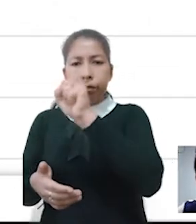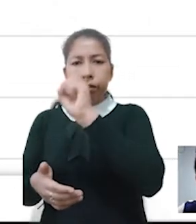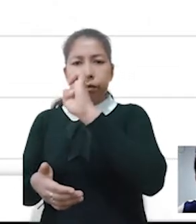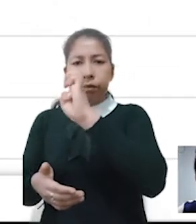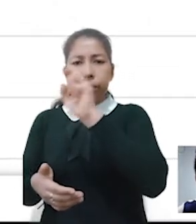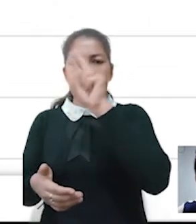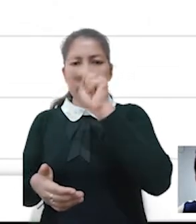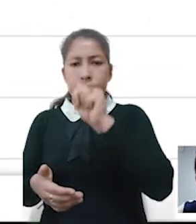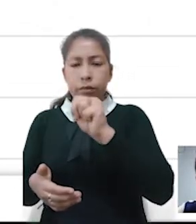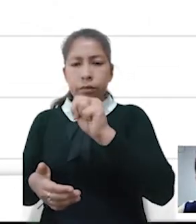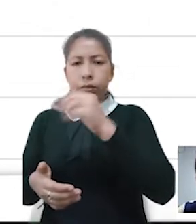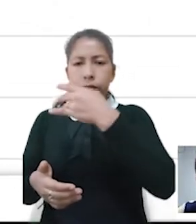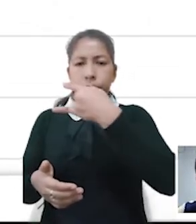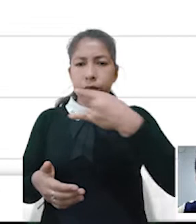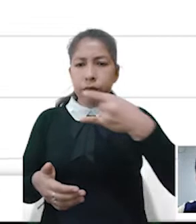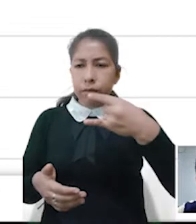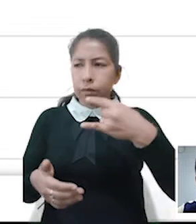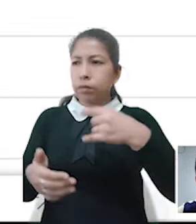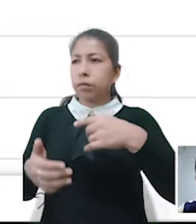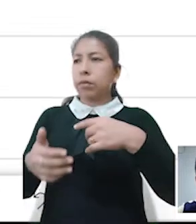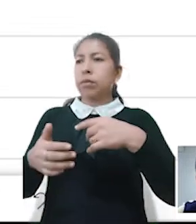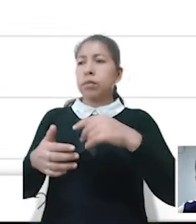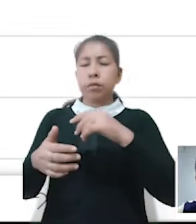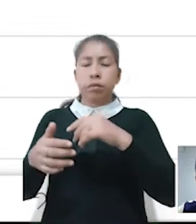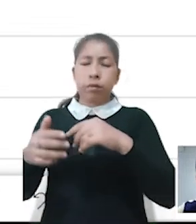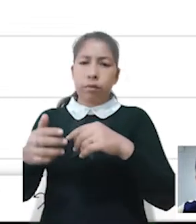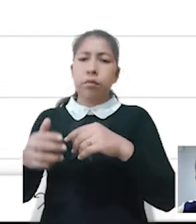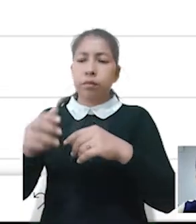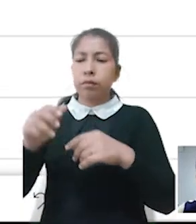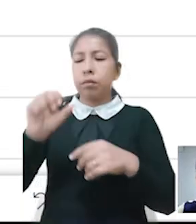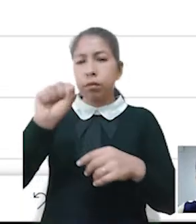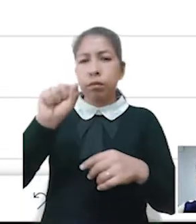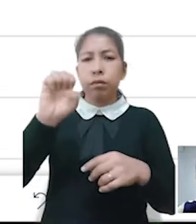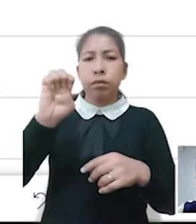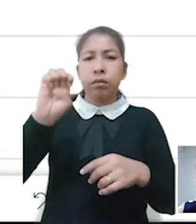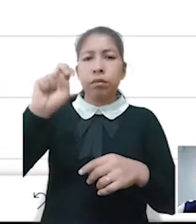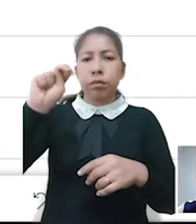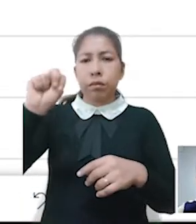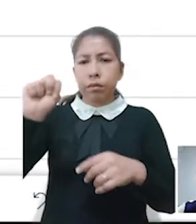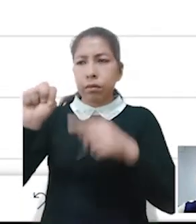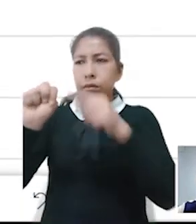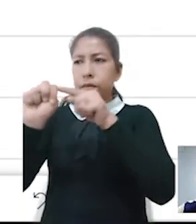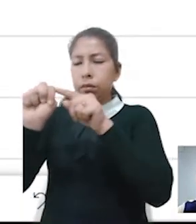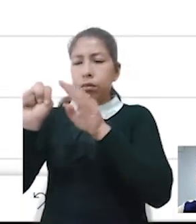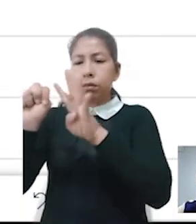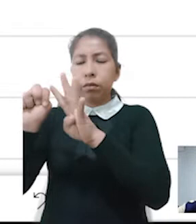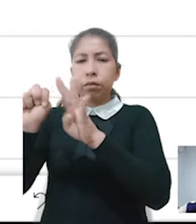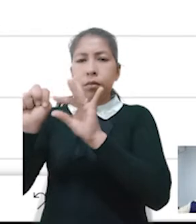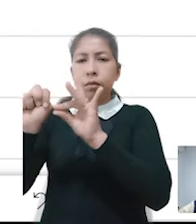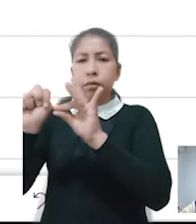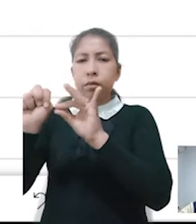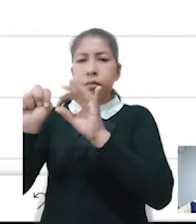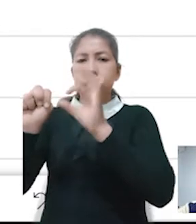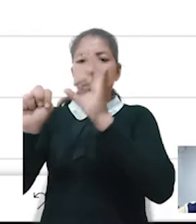función seno, digo seno del ángulo agudo, en este caso es 48 grados 12 minutos, es